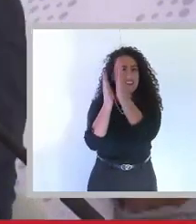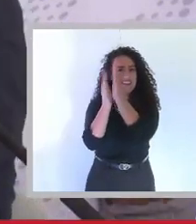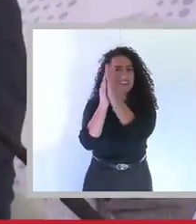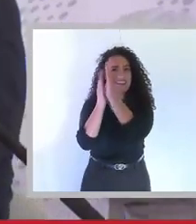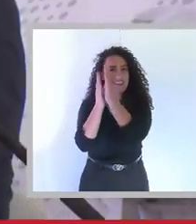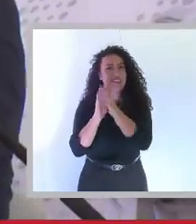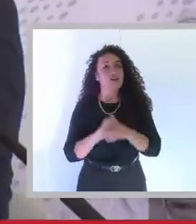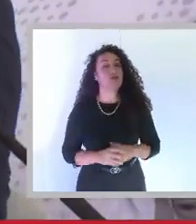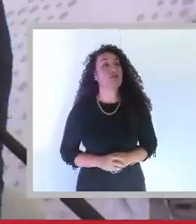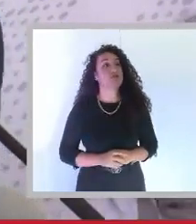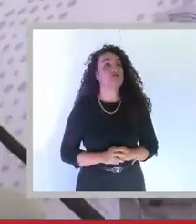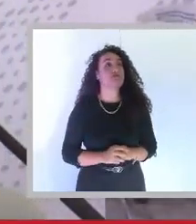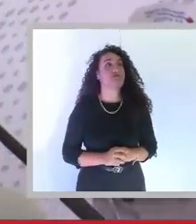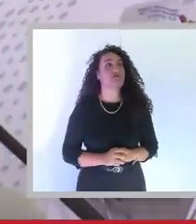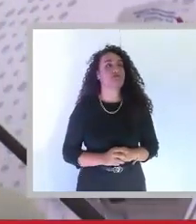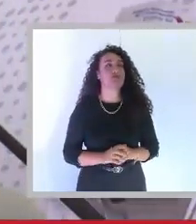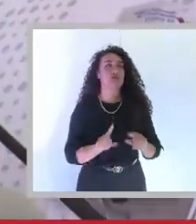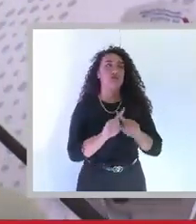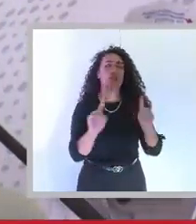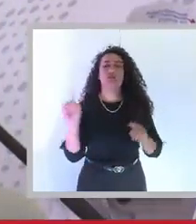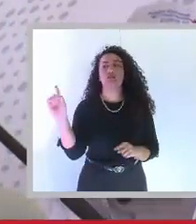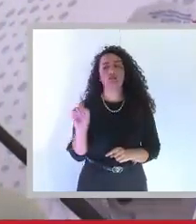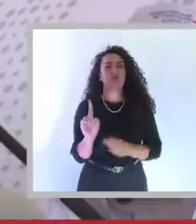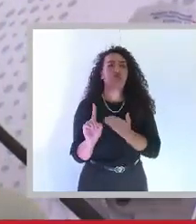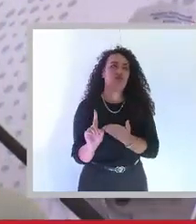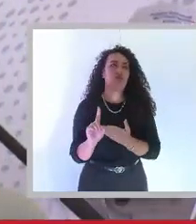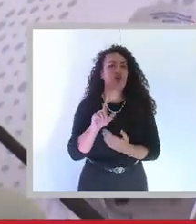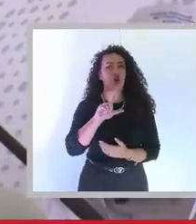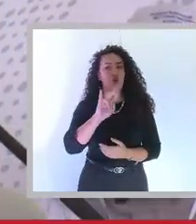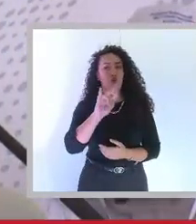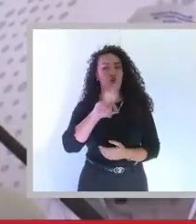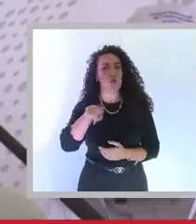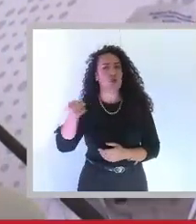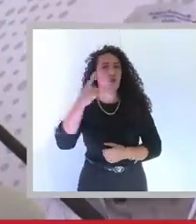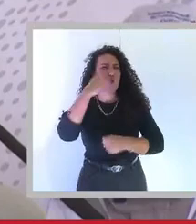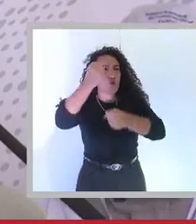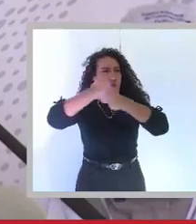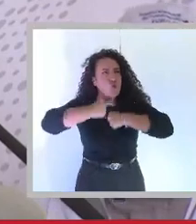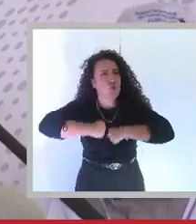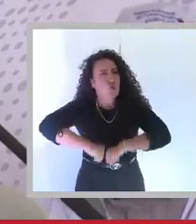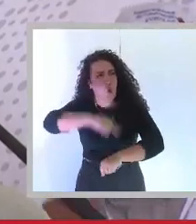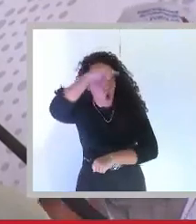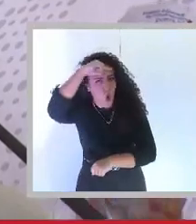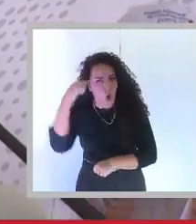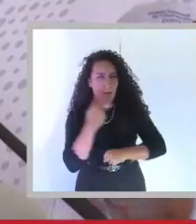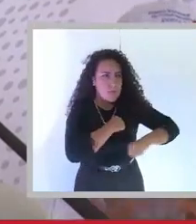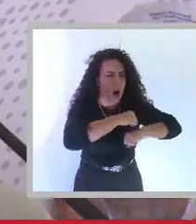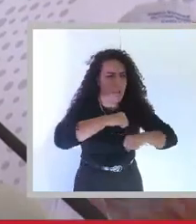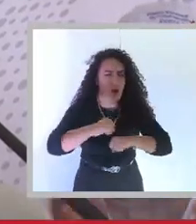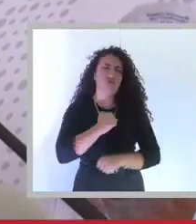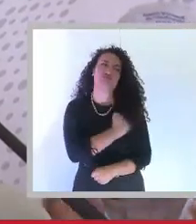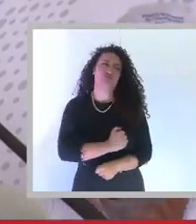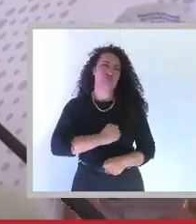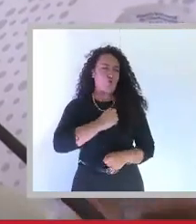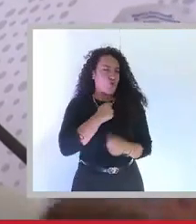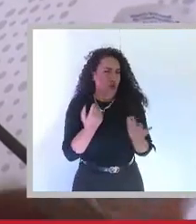Pero Luisa, este aplauso estuvo muy pequeño para el esfuerzo de Luisa. ¿De acuerdo que cante Luisa?